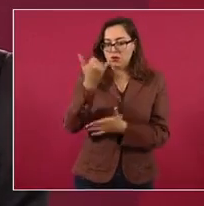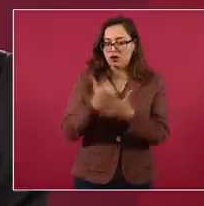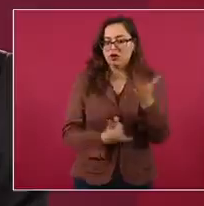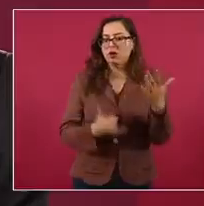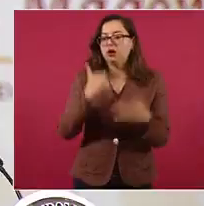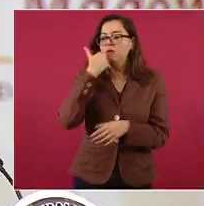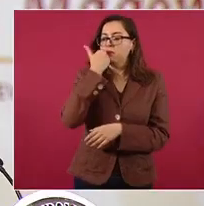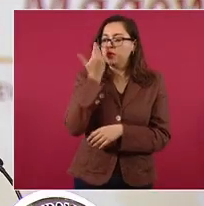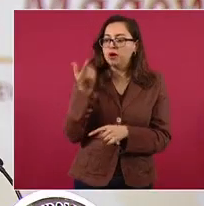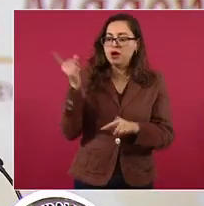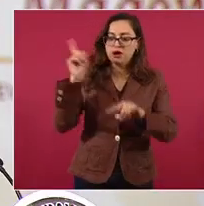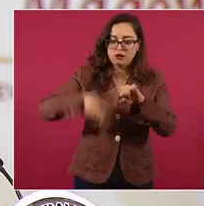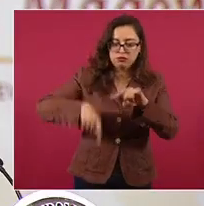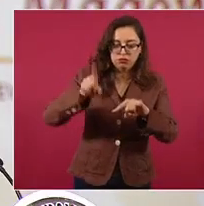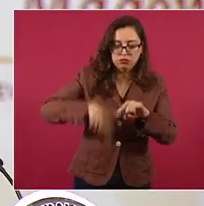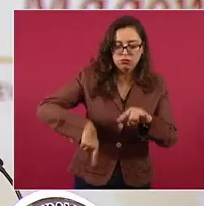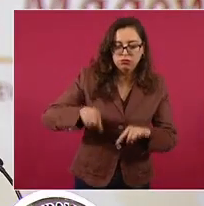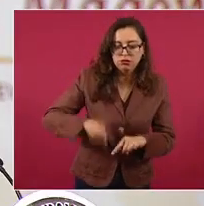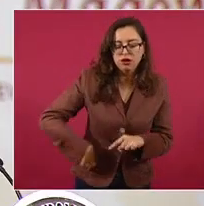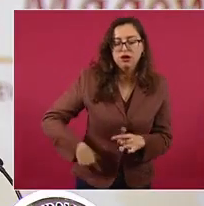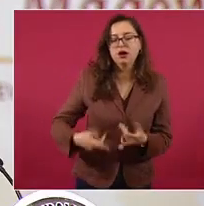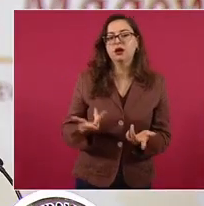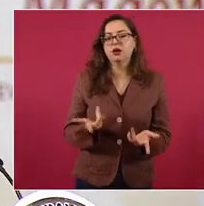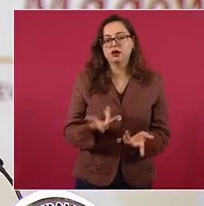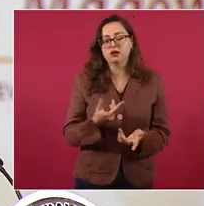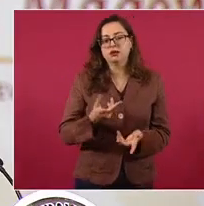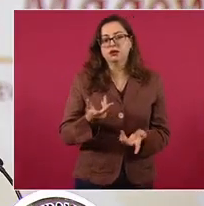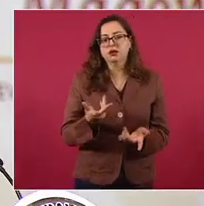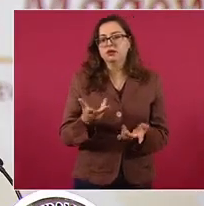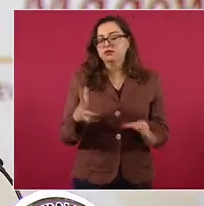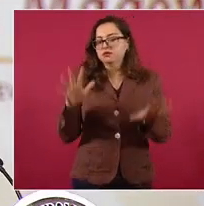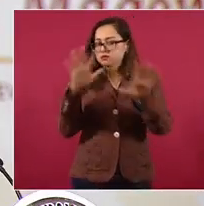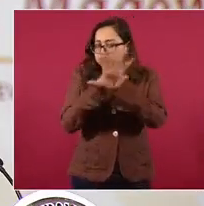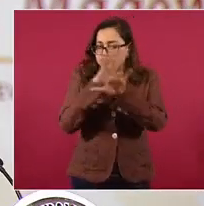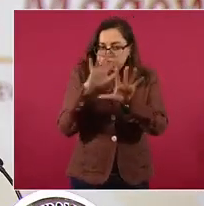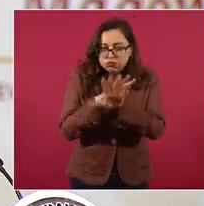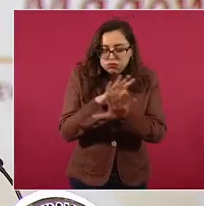quiere echarlo abajo, además modificando